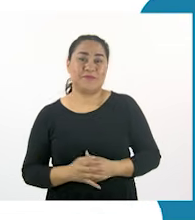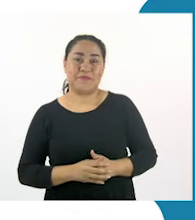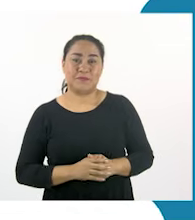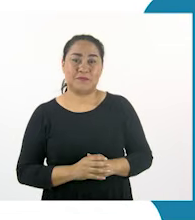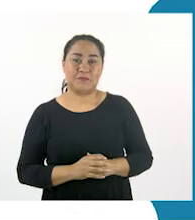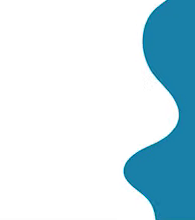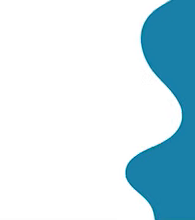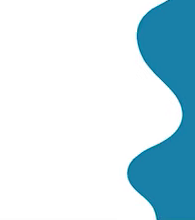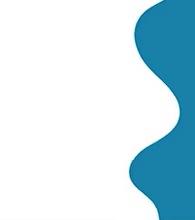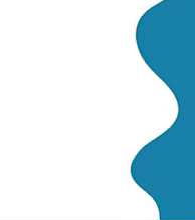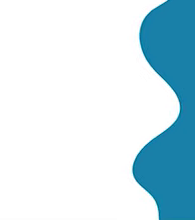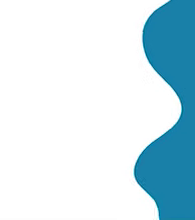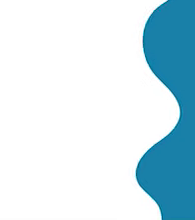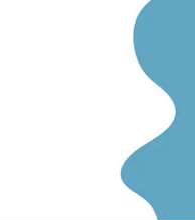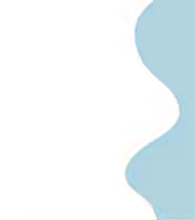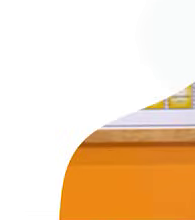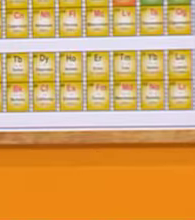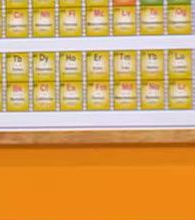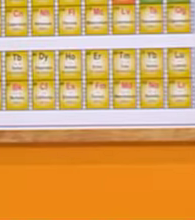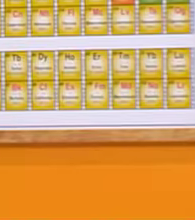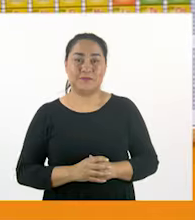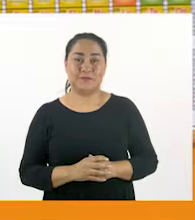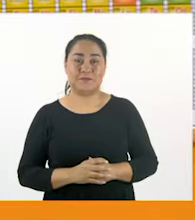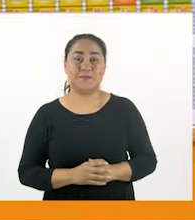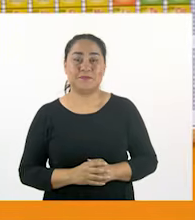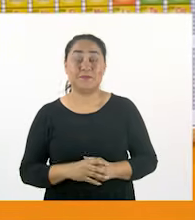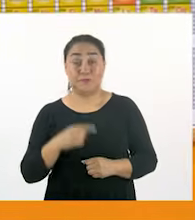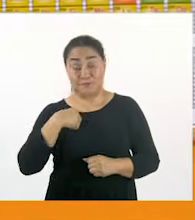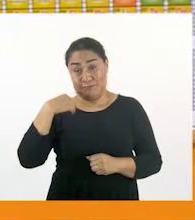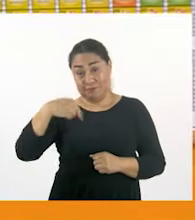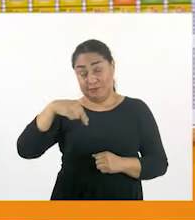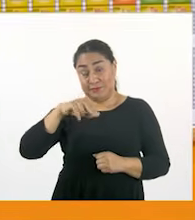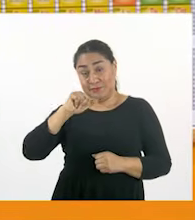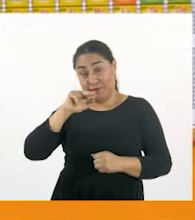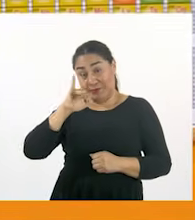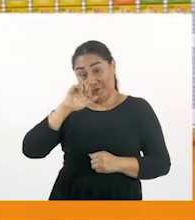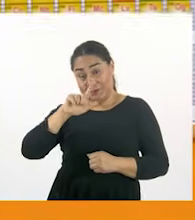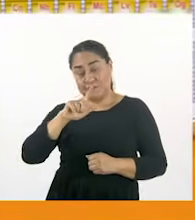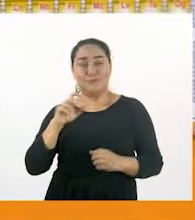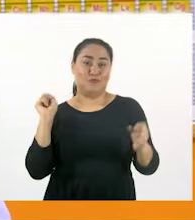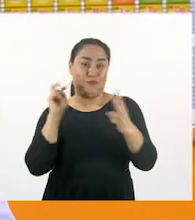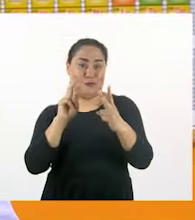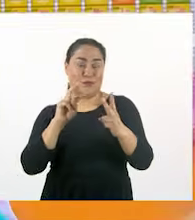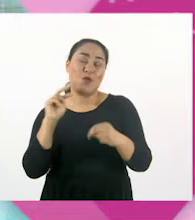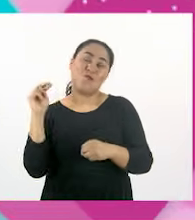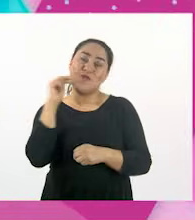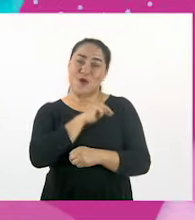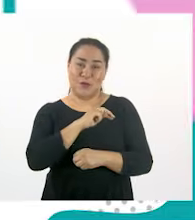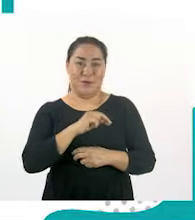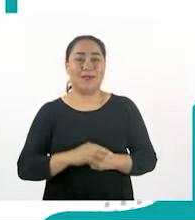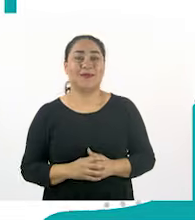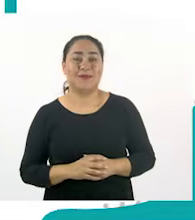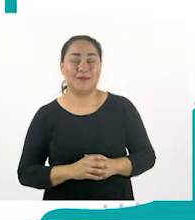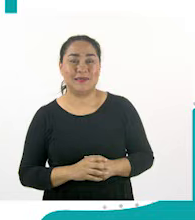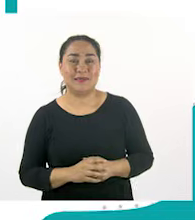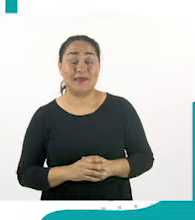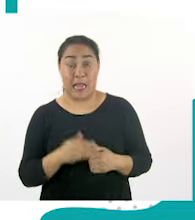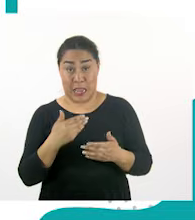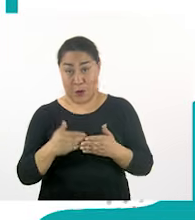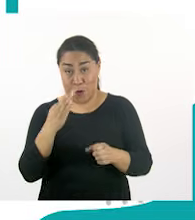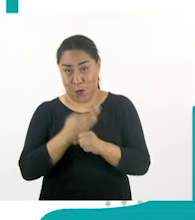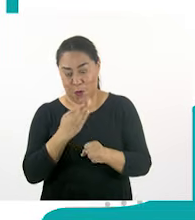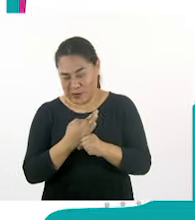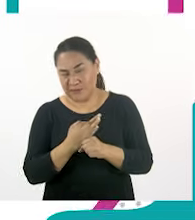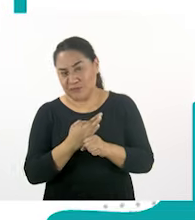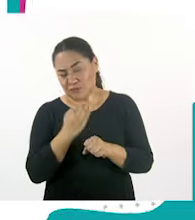.mx Yo soy Aníbal y nos vemos a la próxima. A continuación